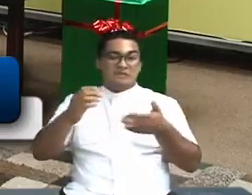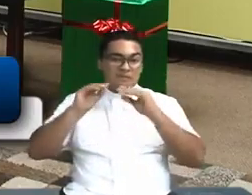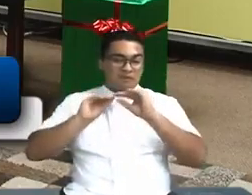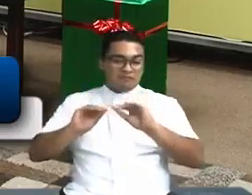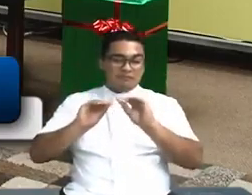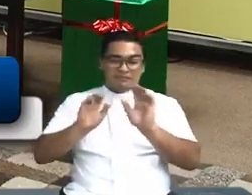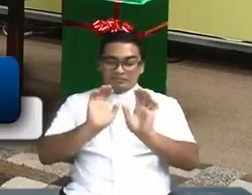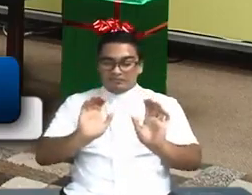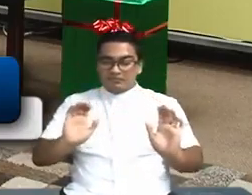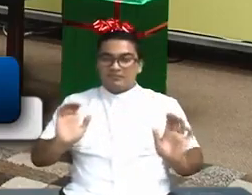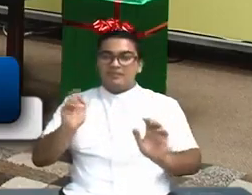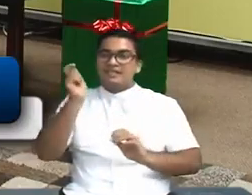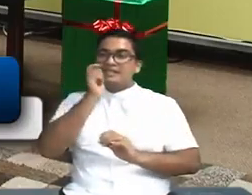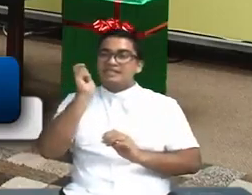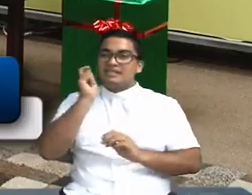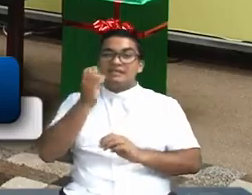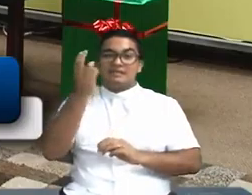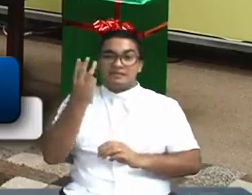bucal, pero